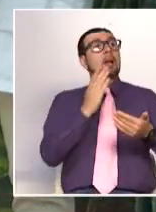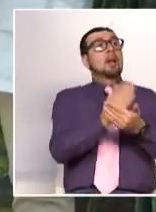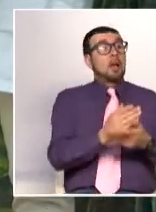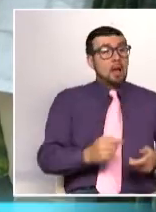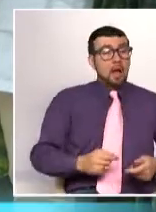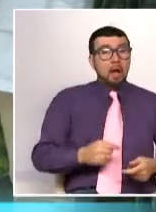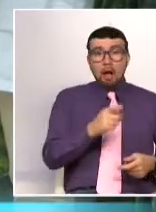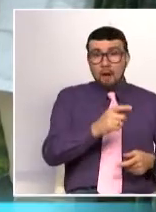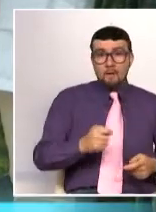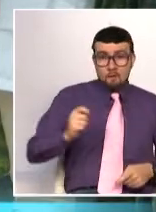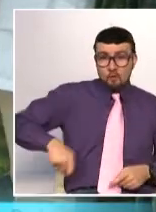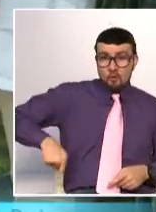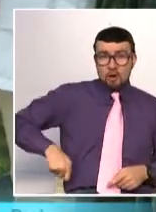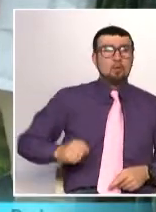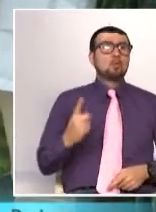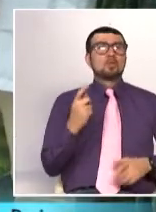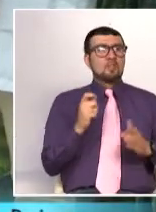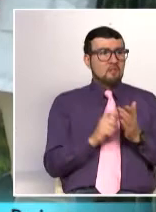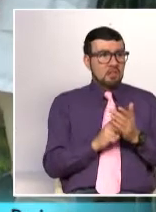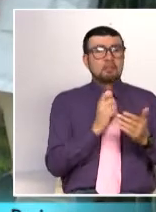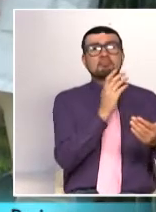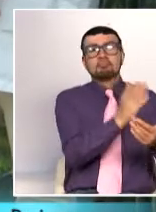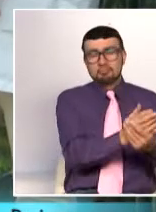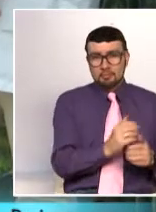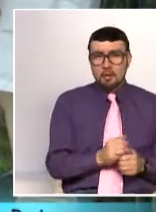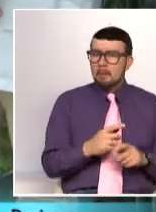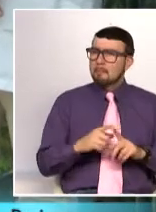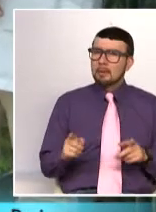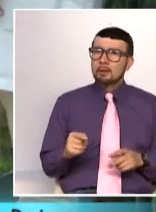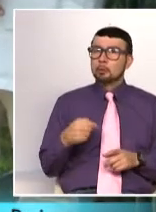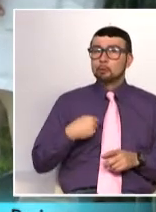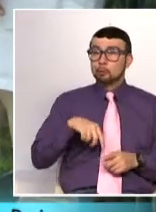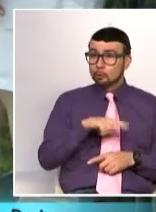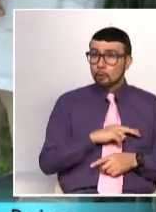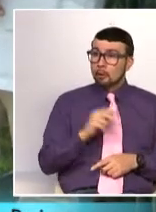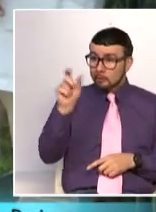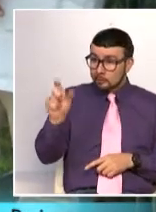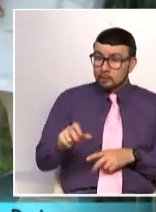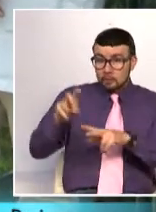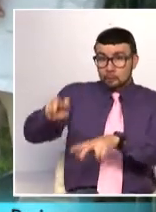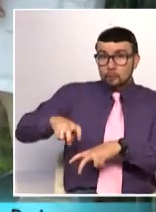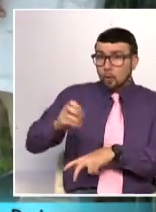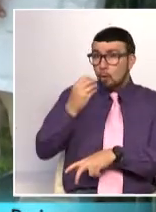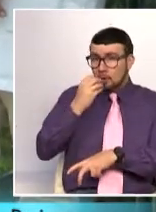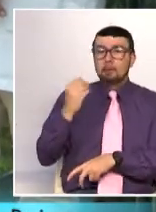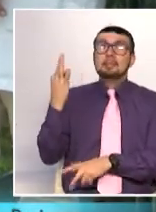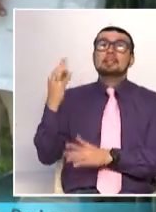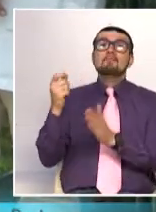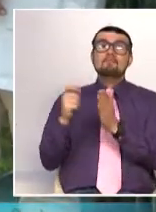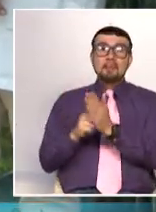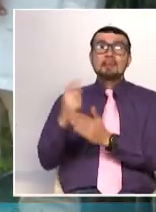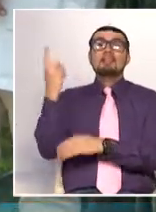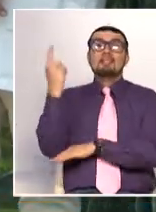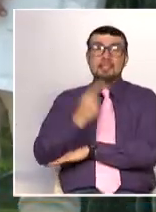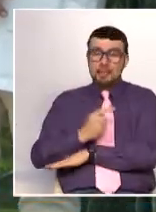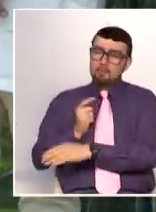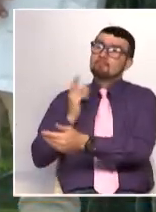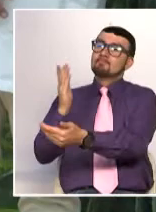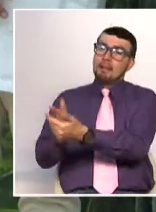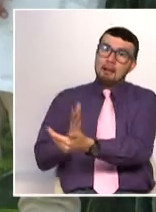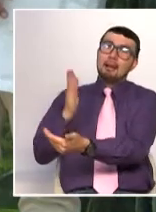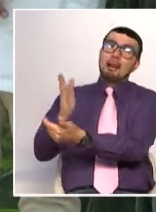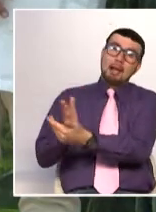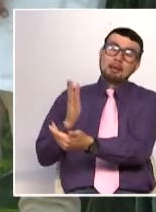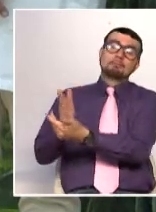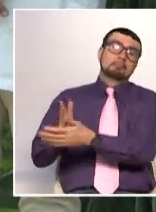definitivamente nosotros tenemos que ir tres veces al día donde el agricultor la comida para nosotros algo muy importante y